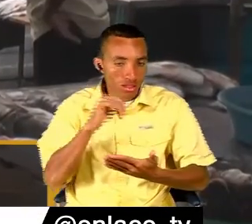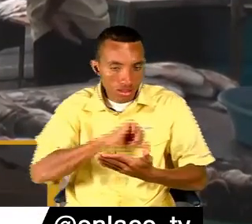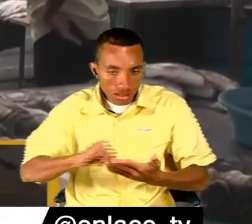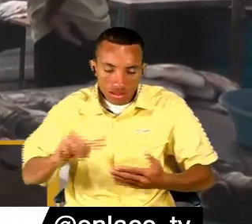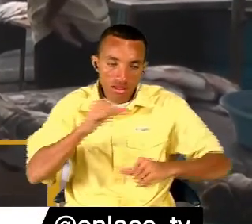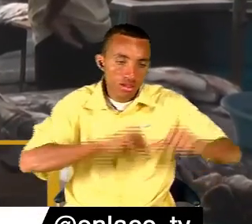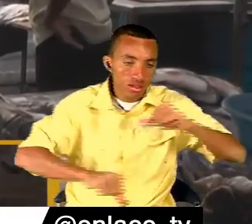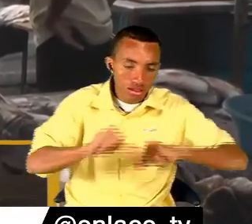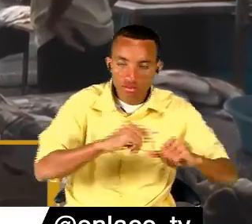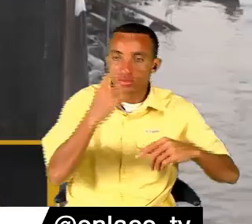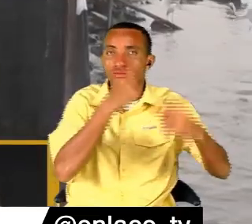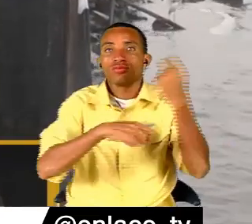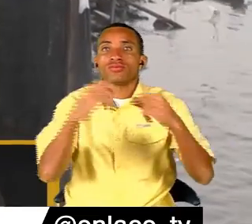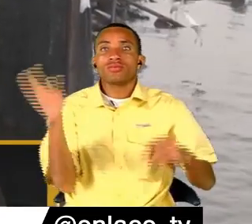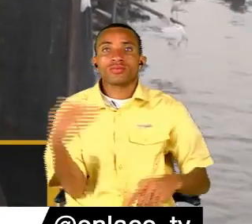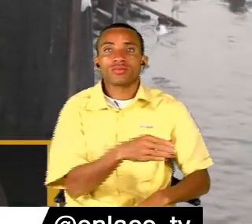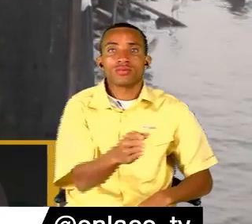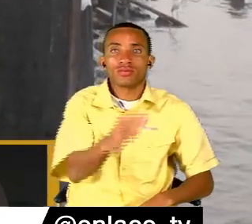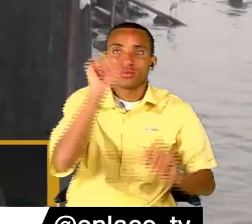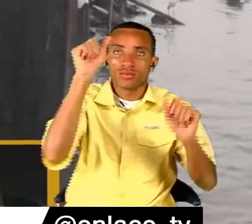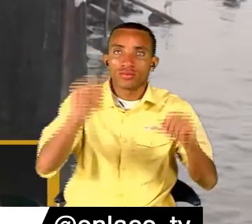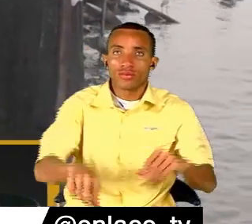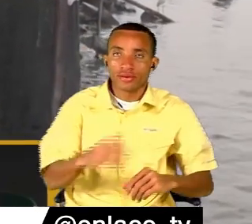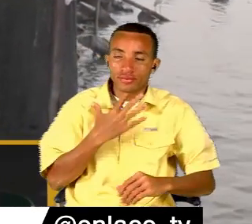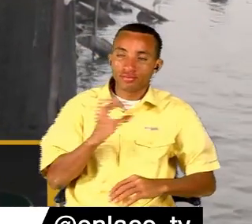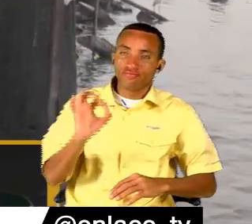comercialización del pescado y así garantizar la calidad del